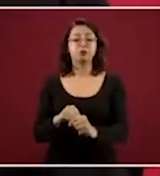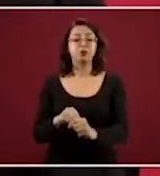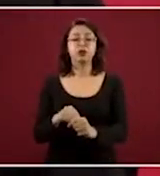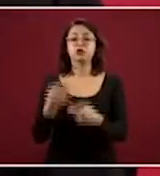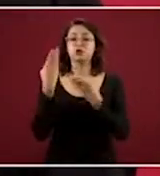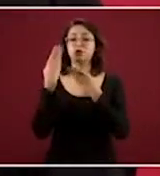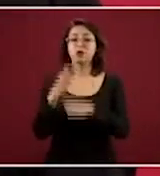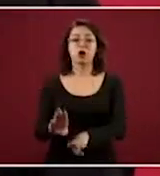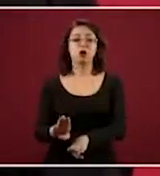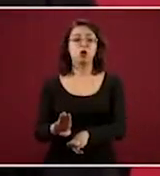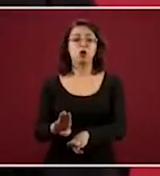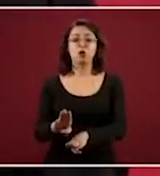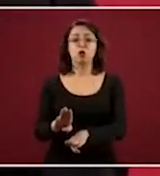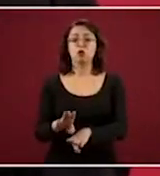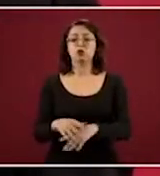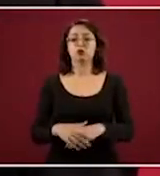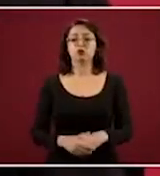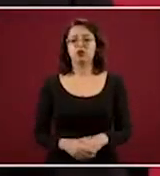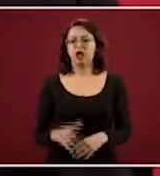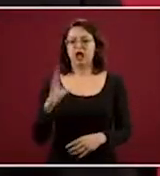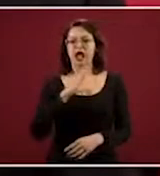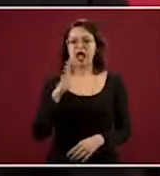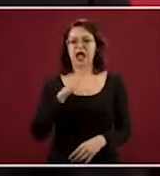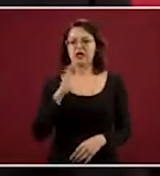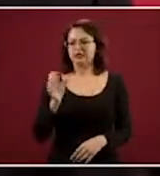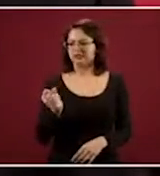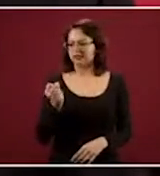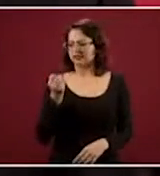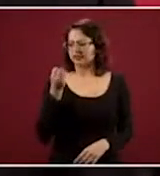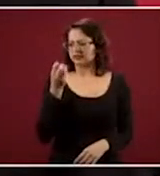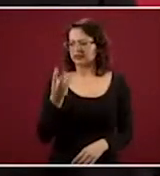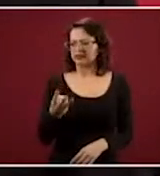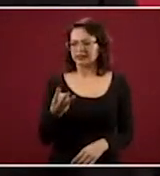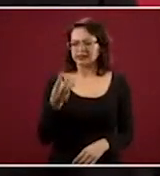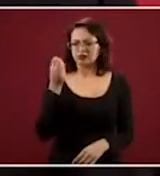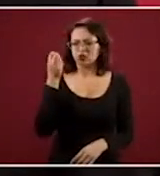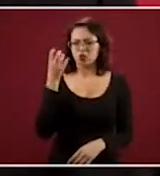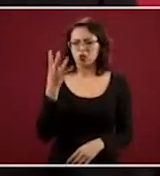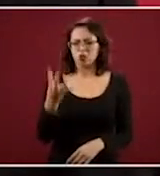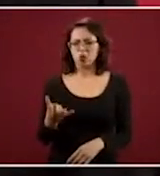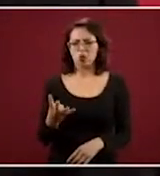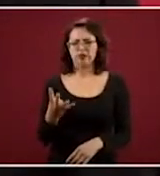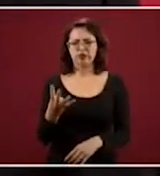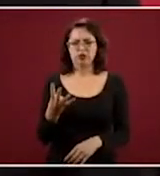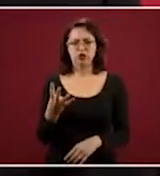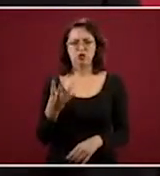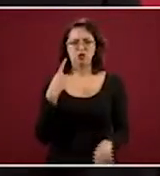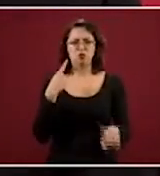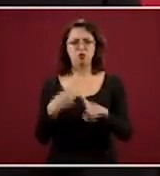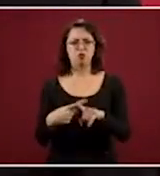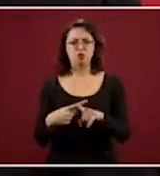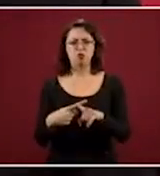sucursales. Creo que son 3 o 4 por sucursal.